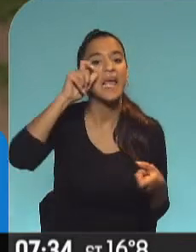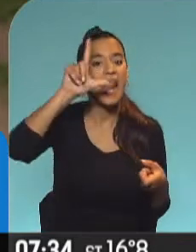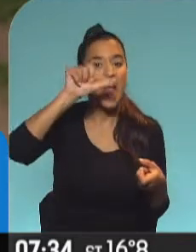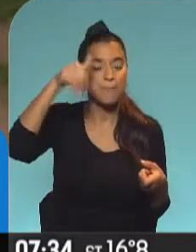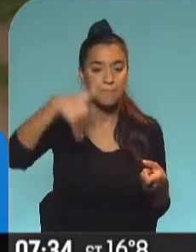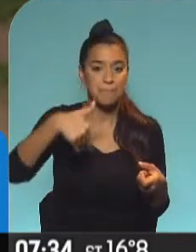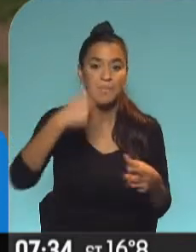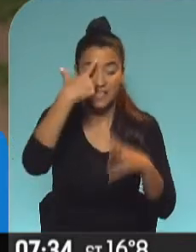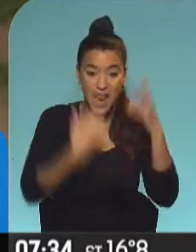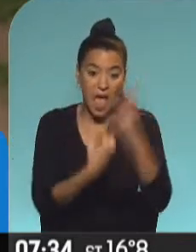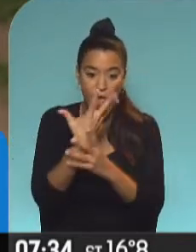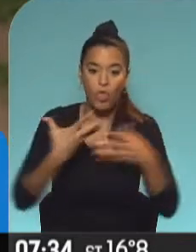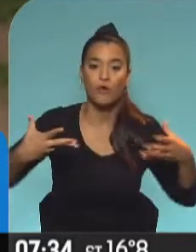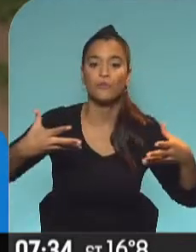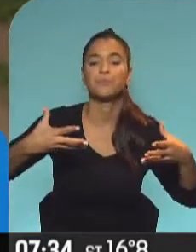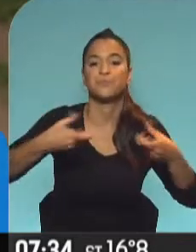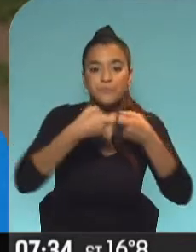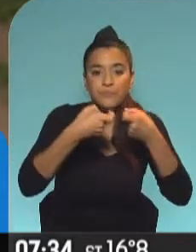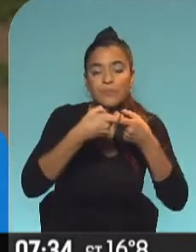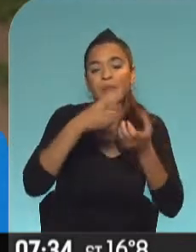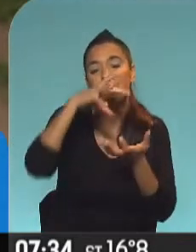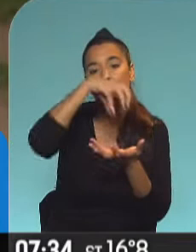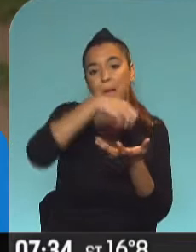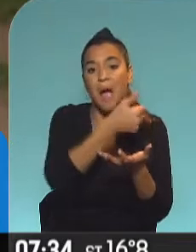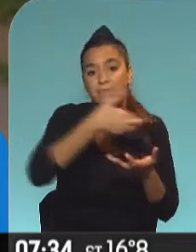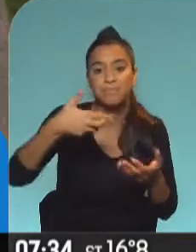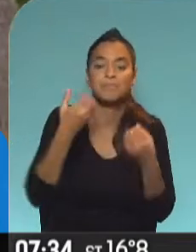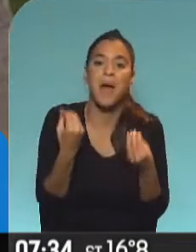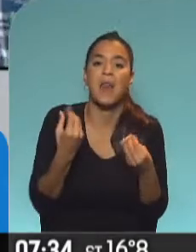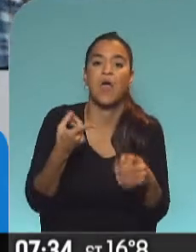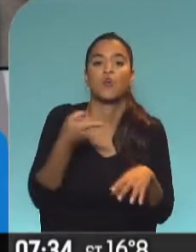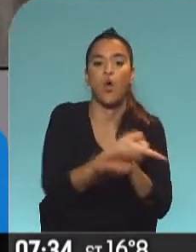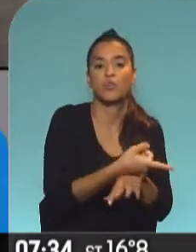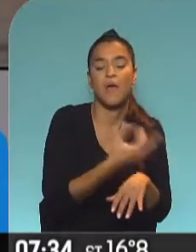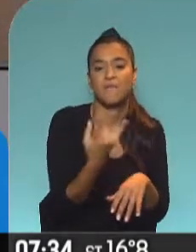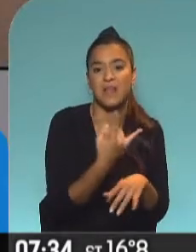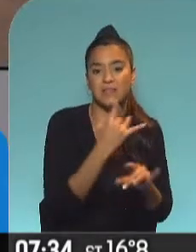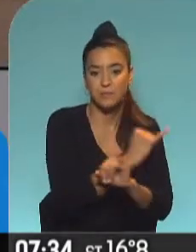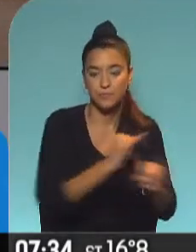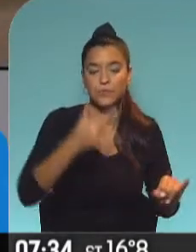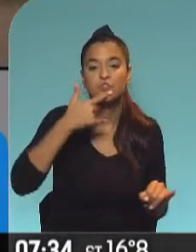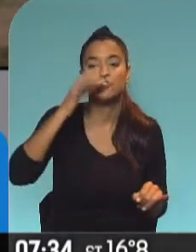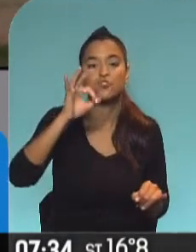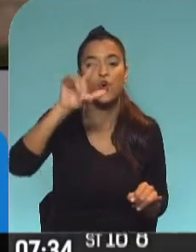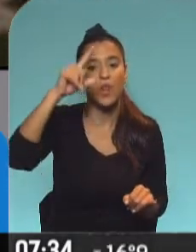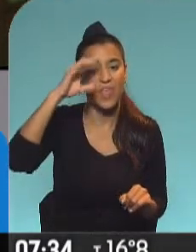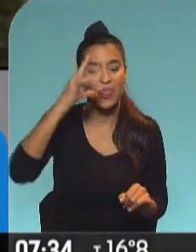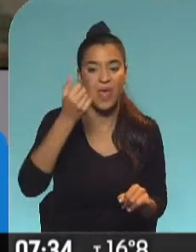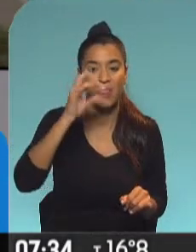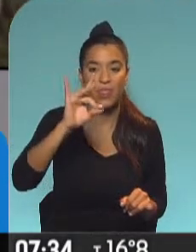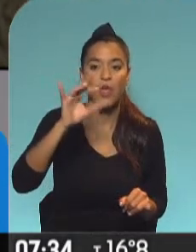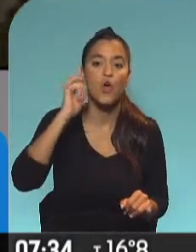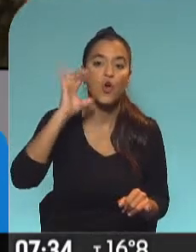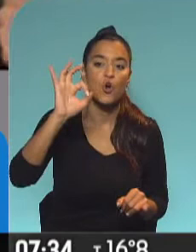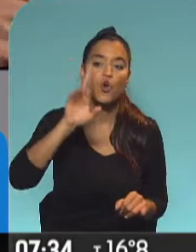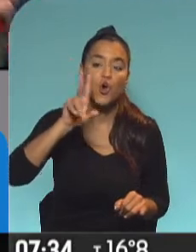para contrarrestar justamente estas noticias falsas. Y nos acompaña la doctora Soledad Gori, ella es